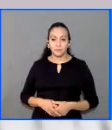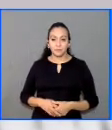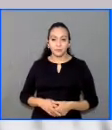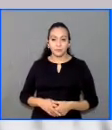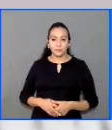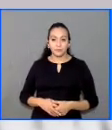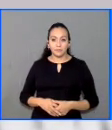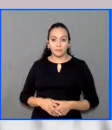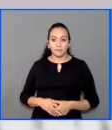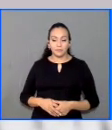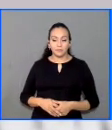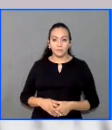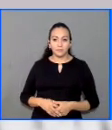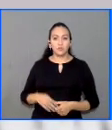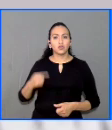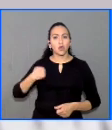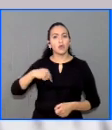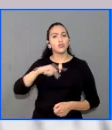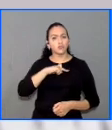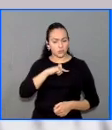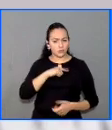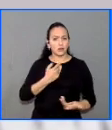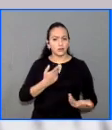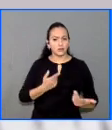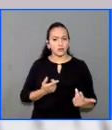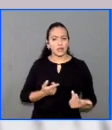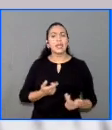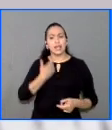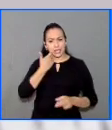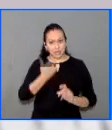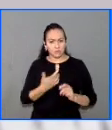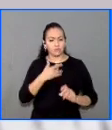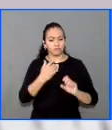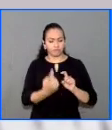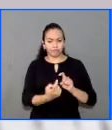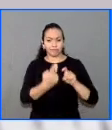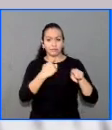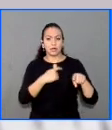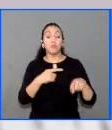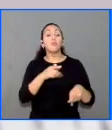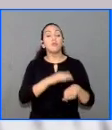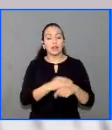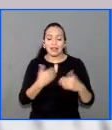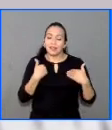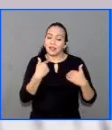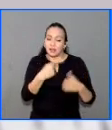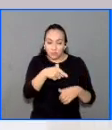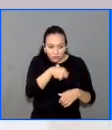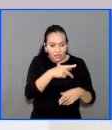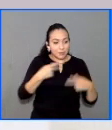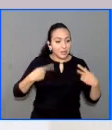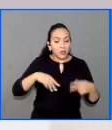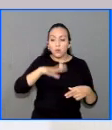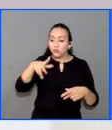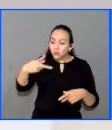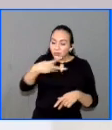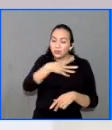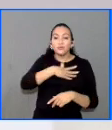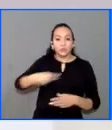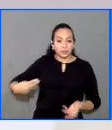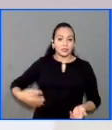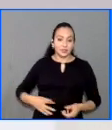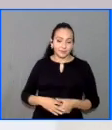Actuamos con sensibilidad y empatía con quienes buscan a sus hijos o sus seres queridos. Escuchamos